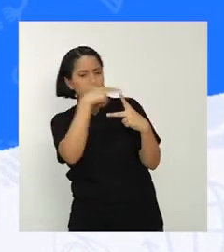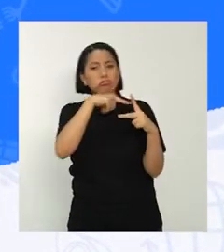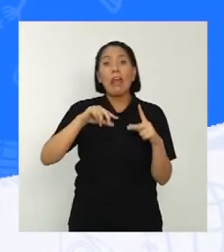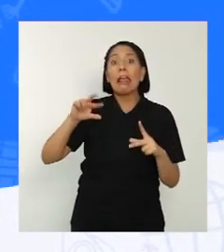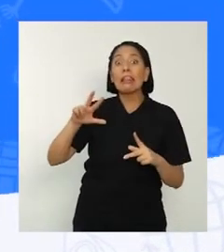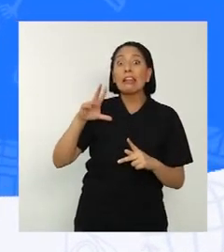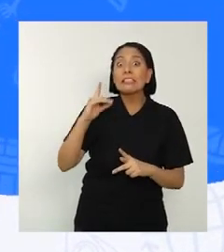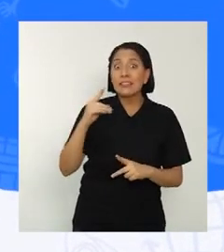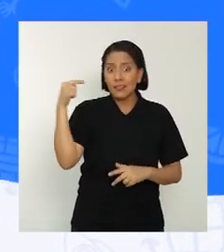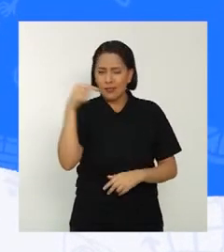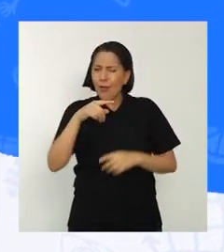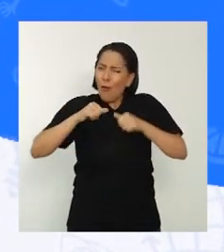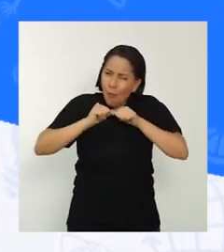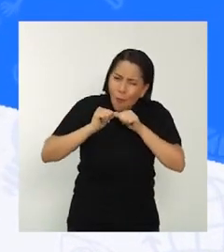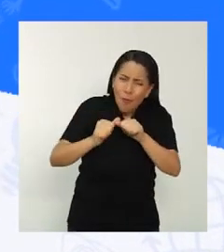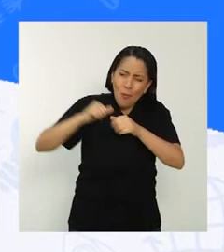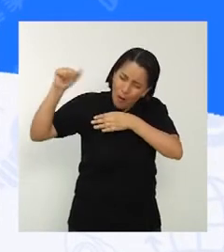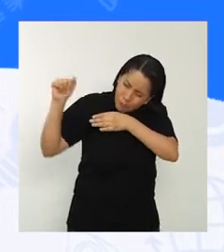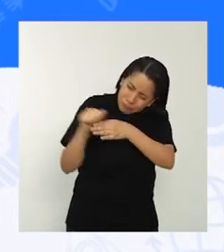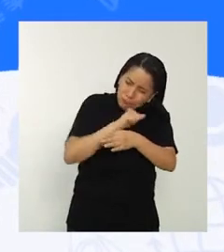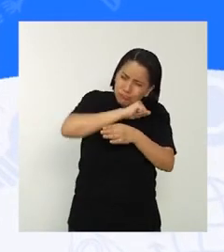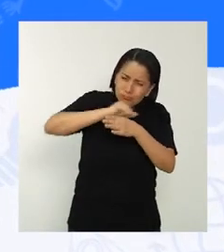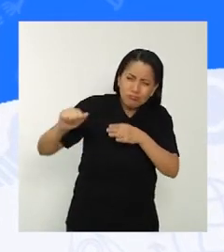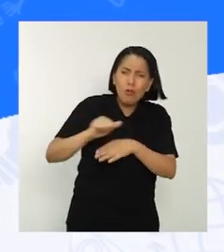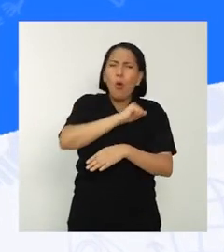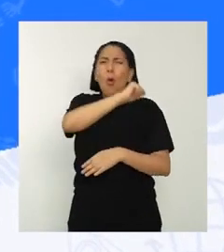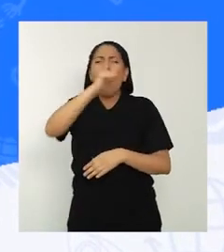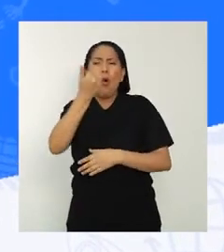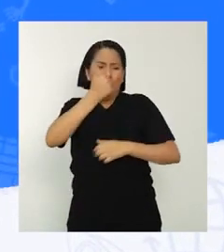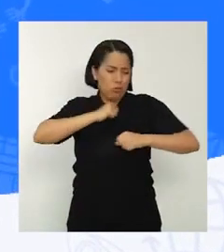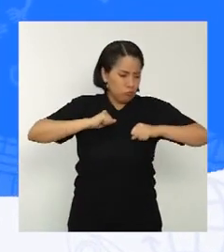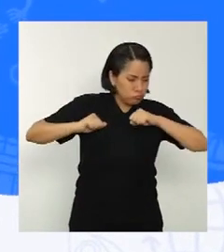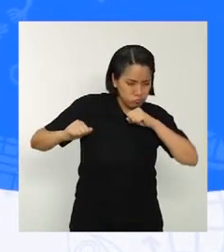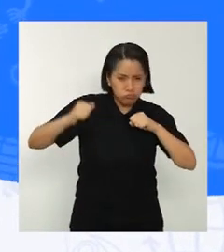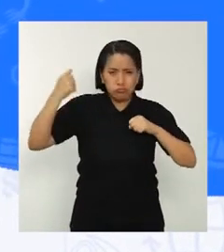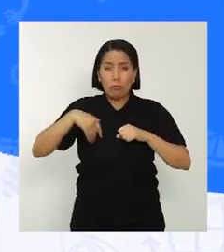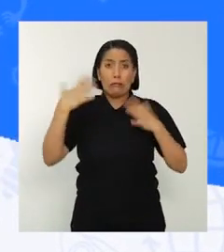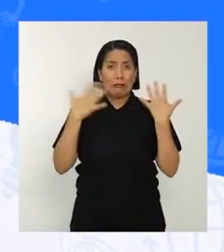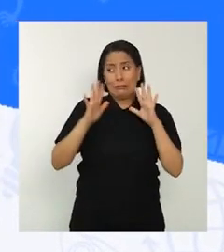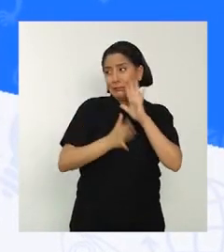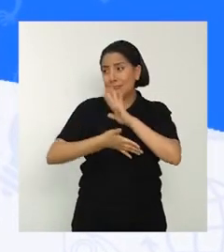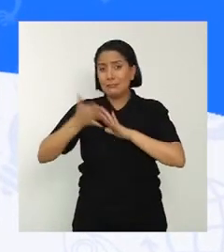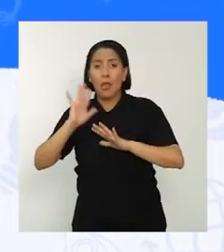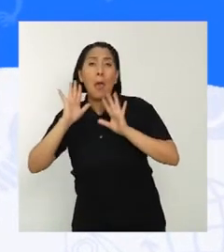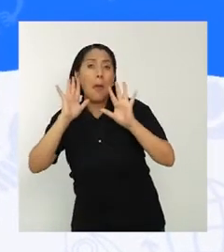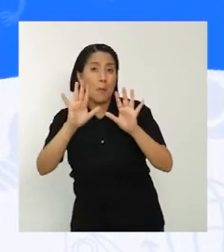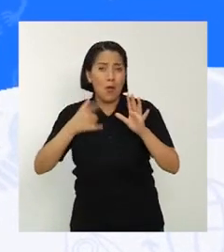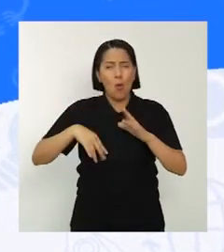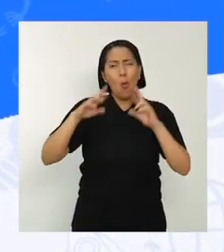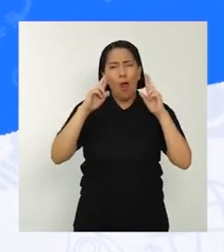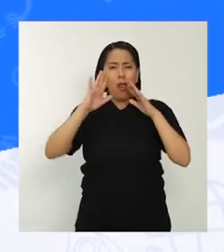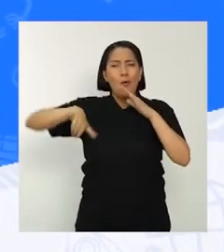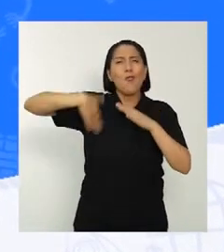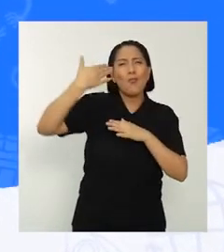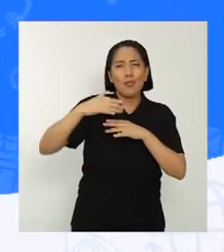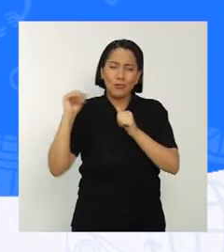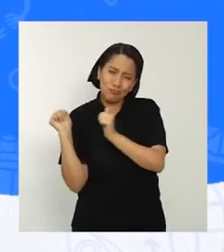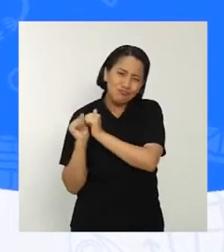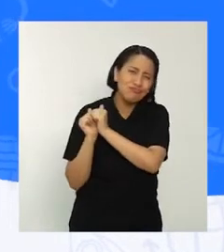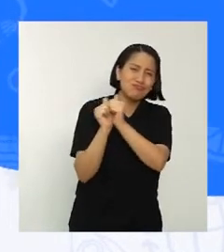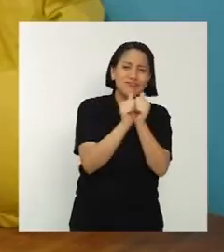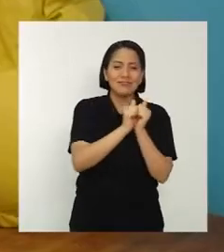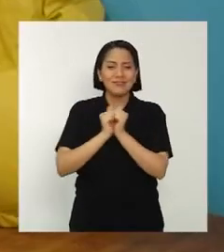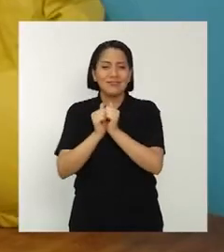3 dimensiones. Sigan practicando lo aprendido con otros movimientos. Yo debo partir, pero espero poder acompañarlos